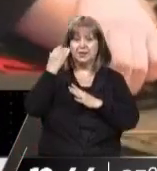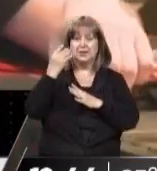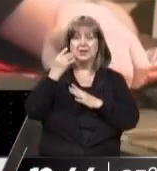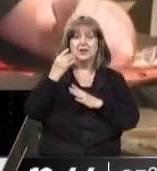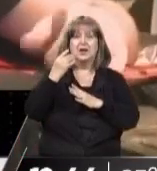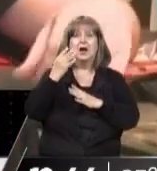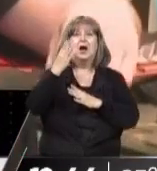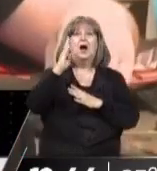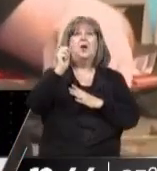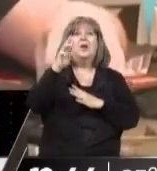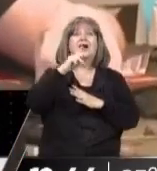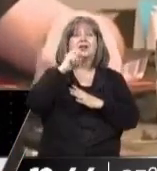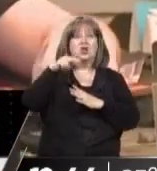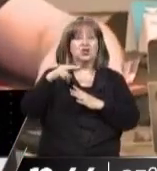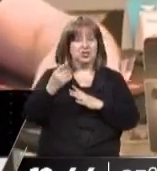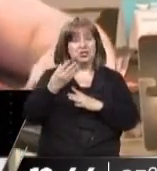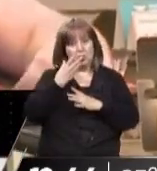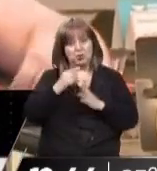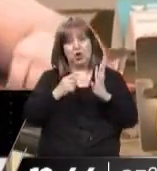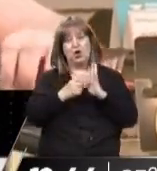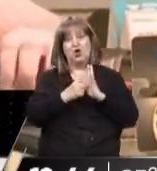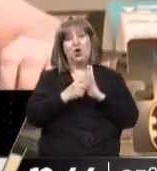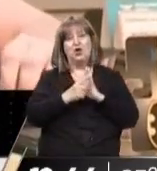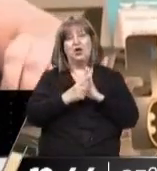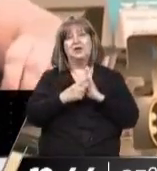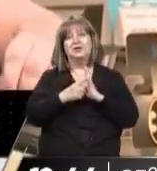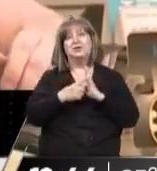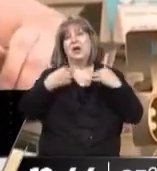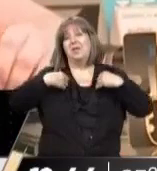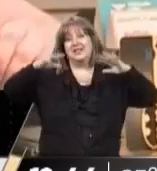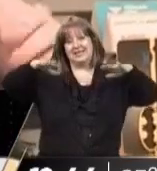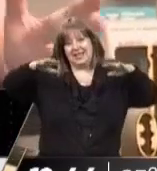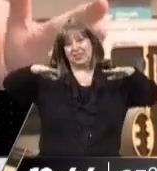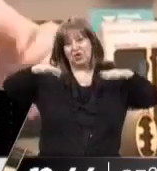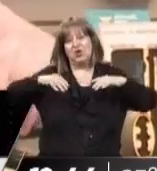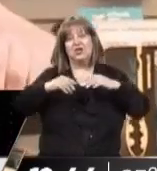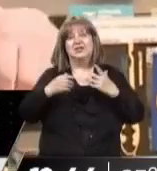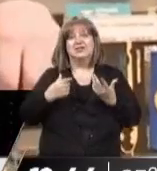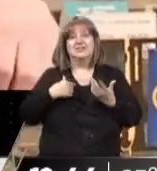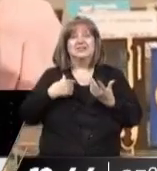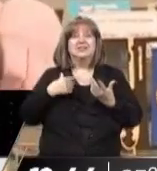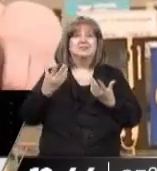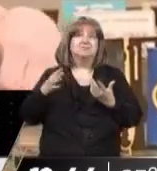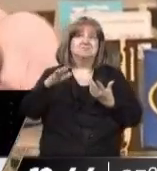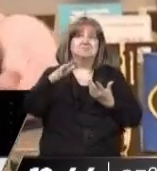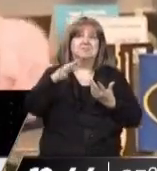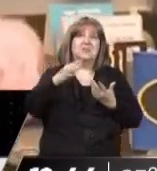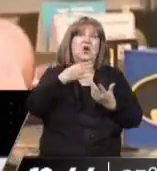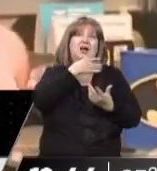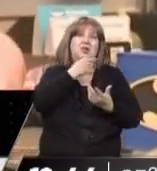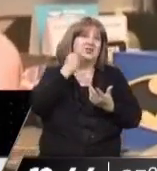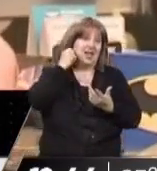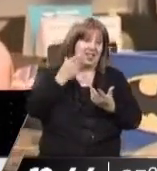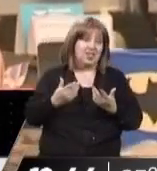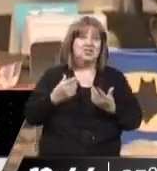Tim Burton. Tim Burton con Michael Keaton. ¿Qué te parecieron? Porque ya éramos jóvenes, a mí me encantaron. Yo las vi un poco más grande, o sea, tipo 14,